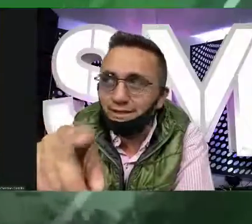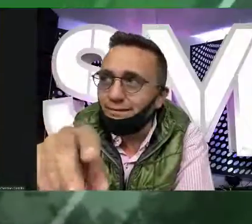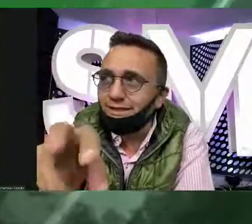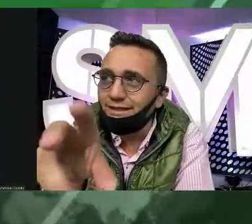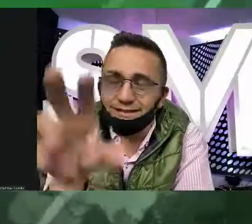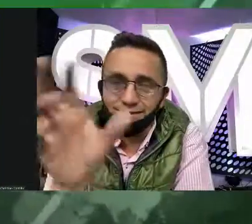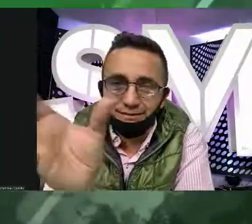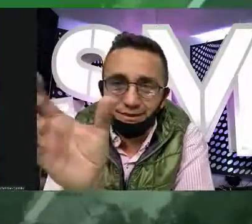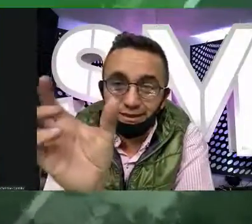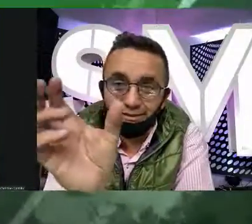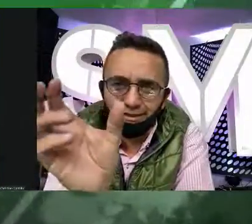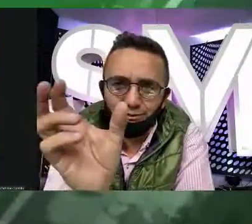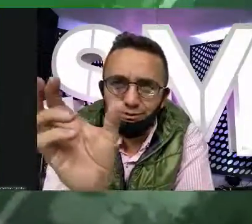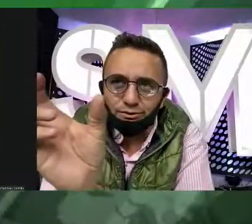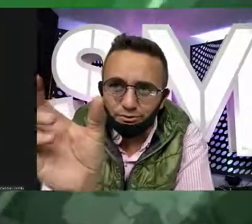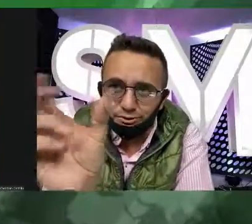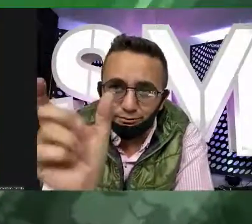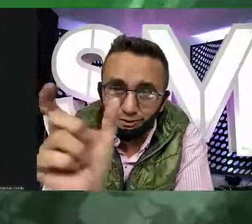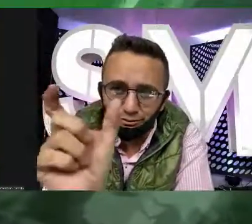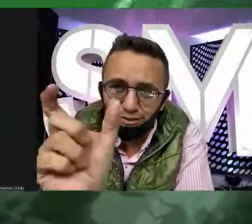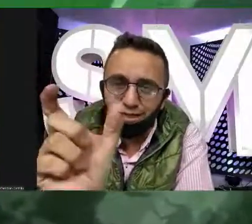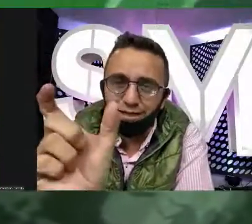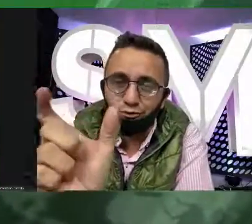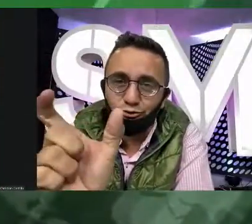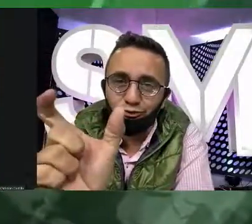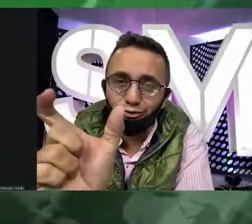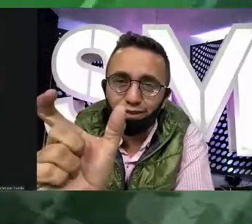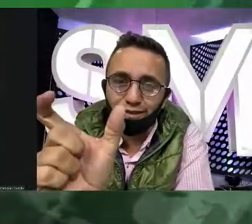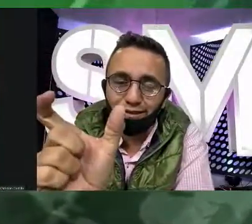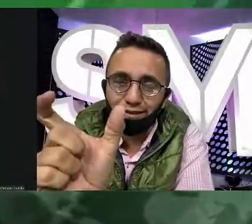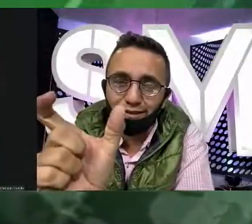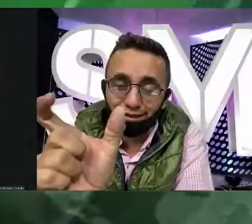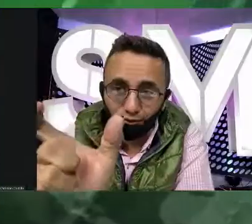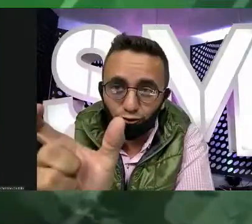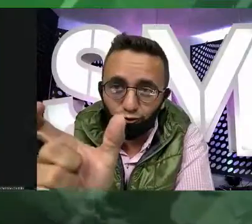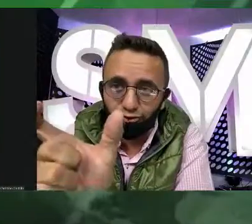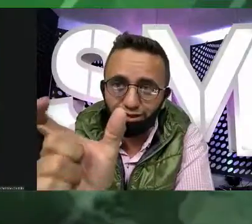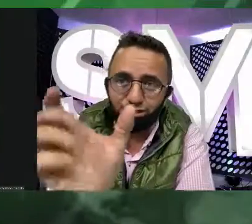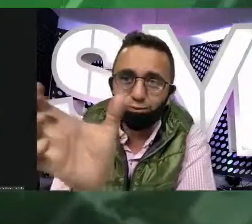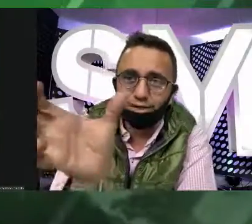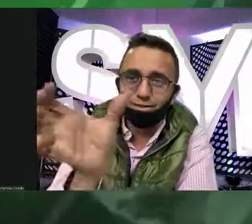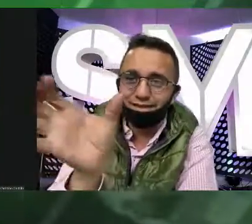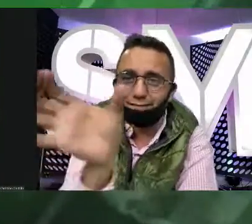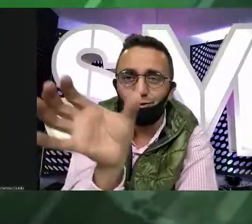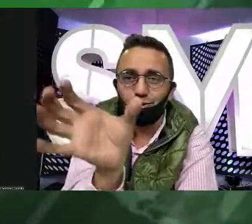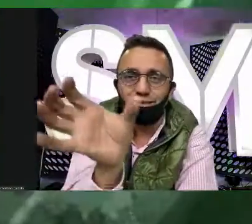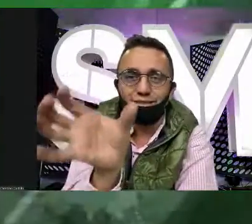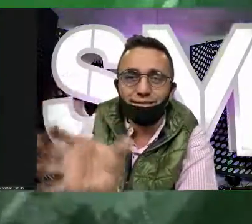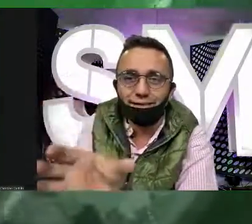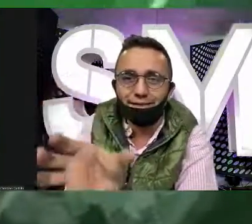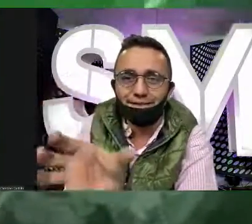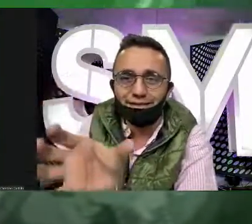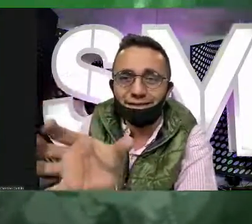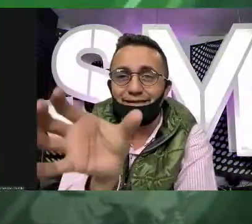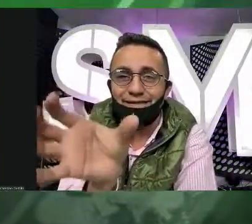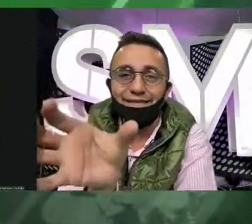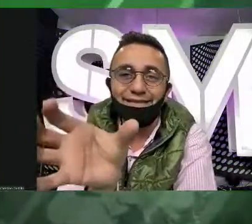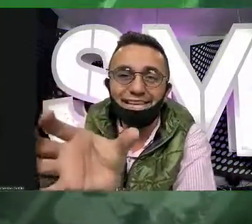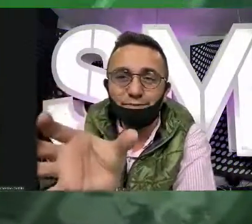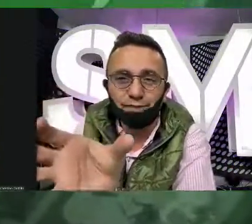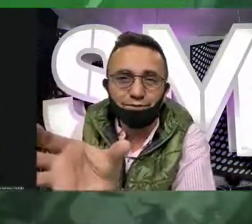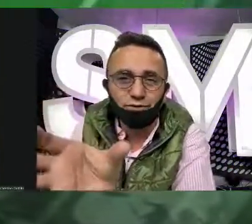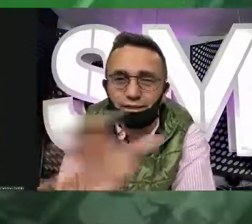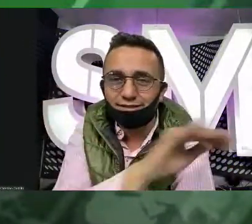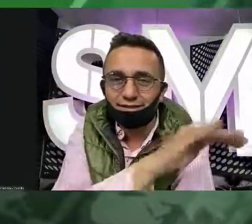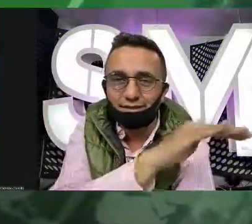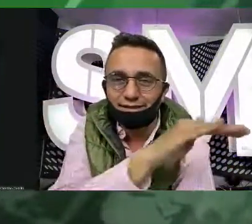supermercados estábamos analizando yo en lo personal el costo del cloro, que regularmente la botellita te la vendían en